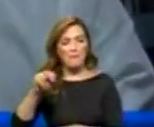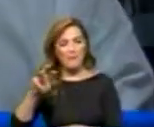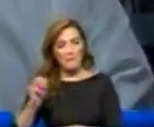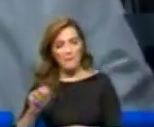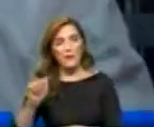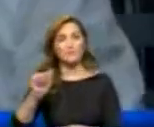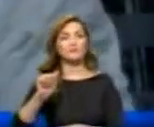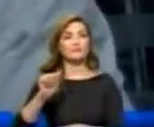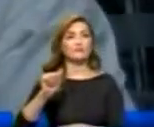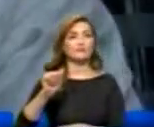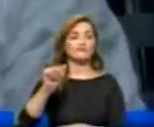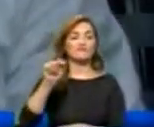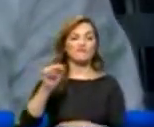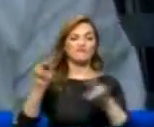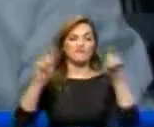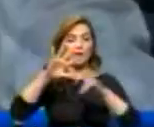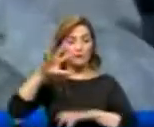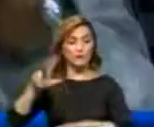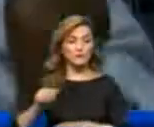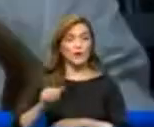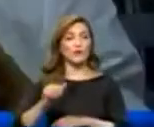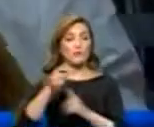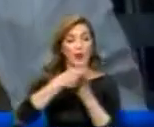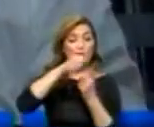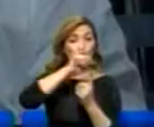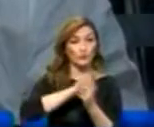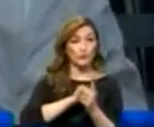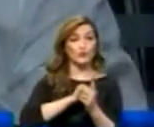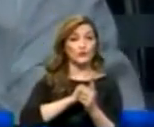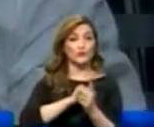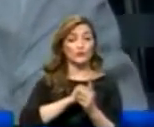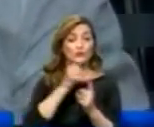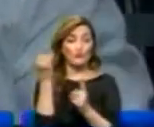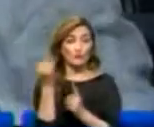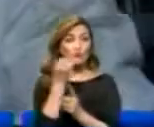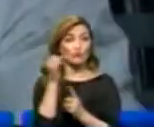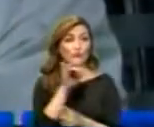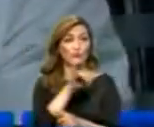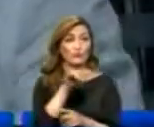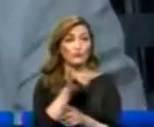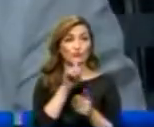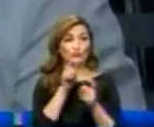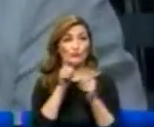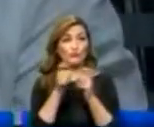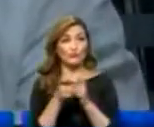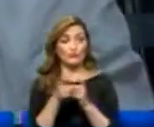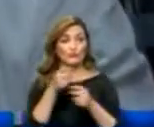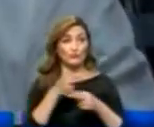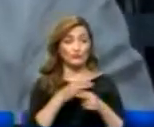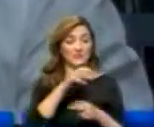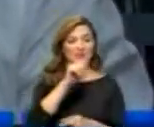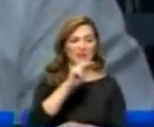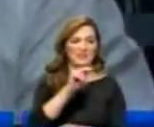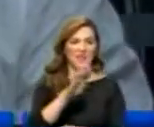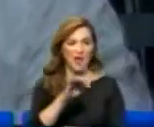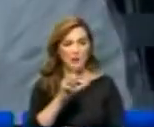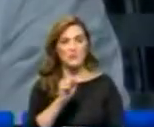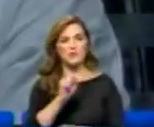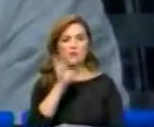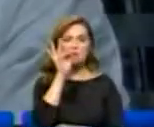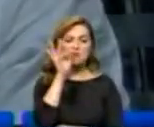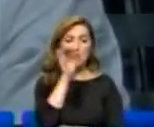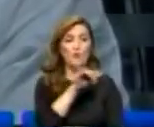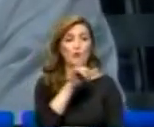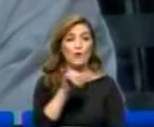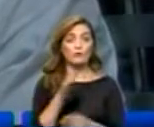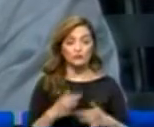plátano verde y al banano. Entonces, cannabis es la gran familia. Entonces, se ha ido utilizando de forma cruzada el nombre cannabis, marihuana. Aquí, ¿qué es